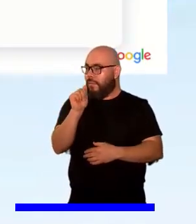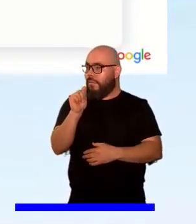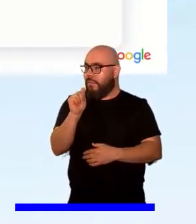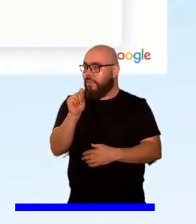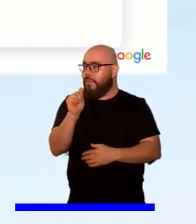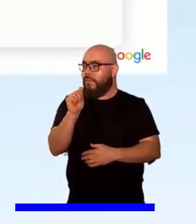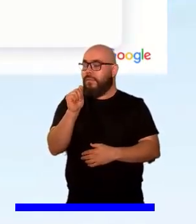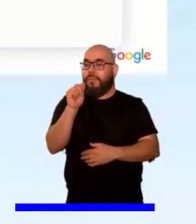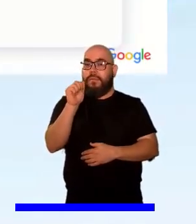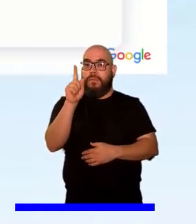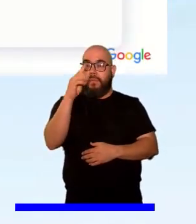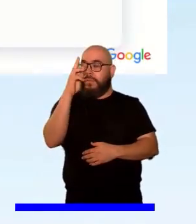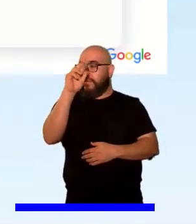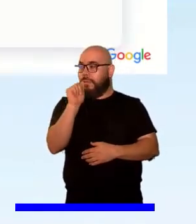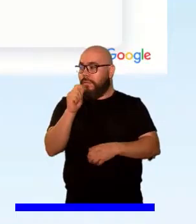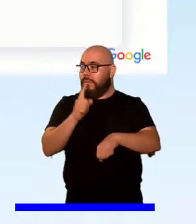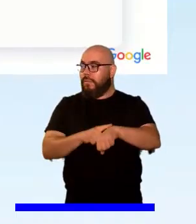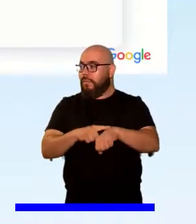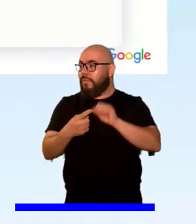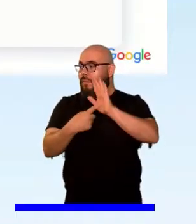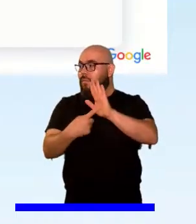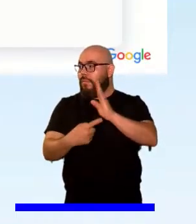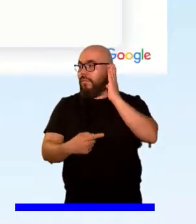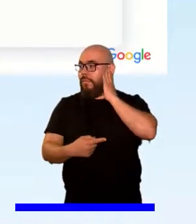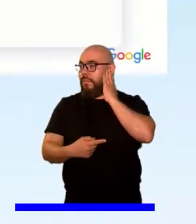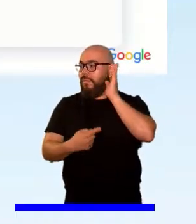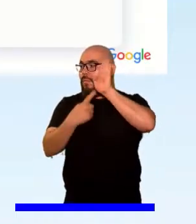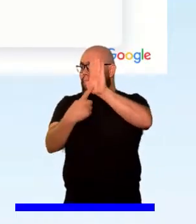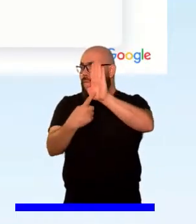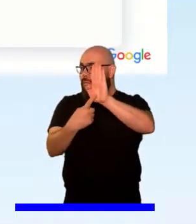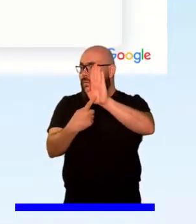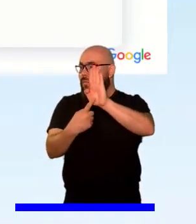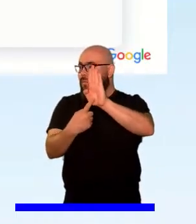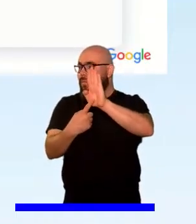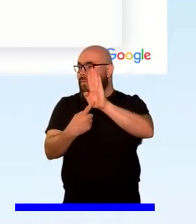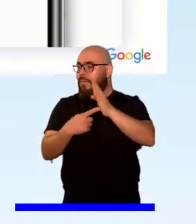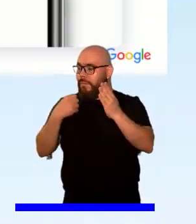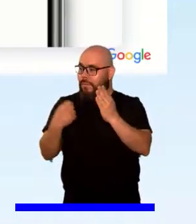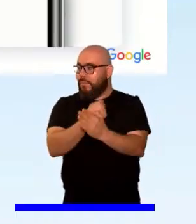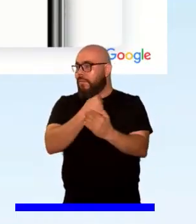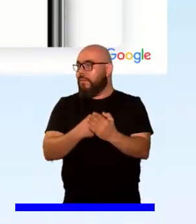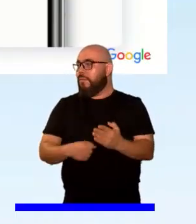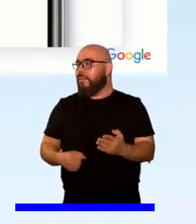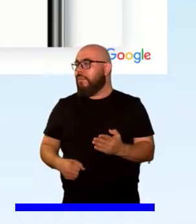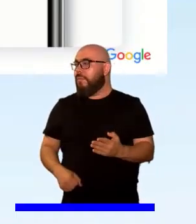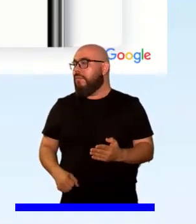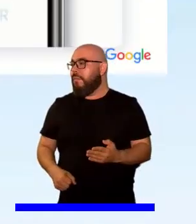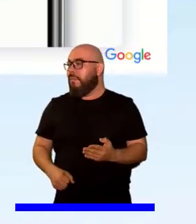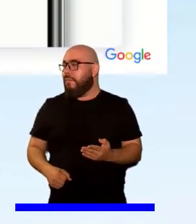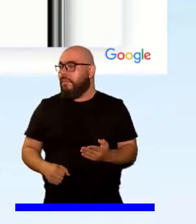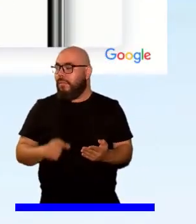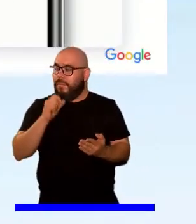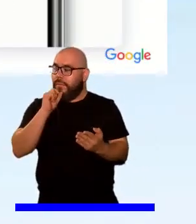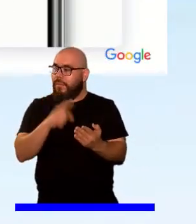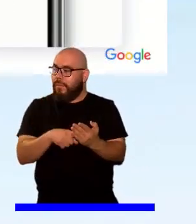Astra? Lastimosamente no les puedo mostrar dentro del celular, pero sí puedo preguntarle al celular